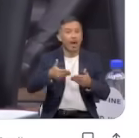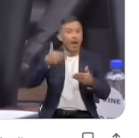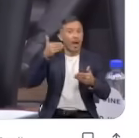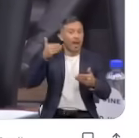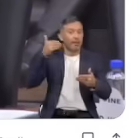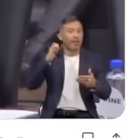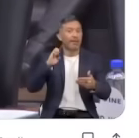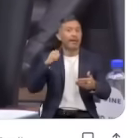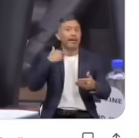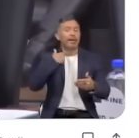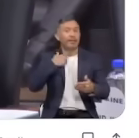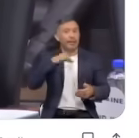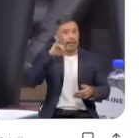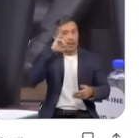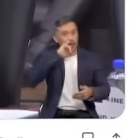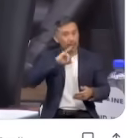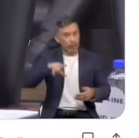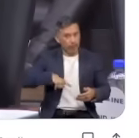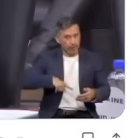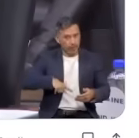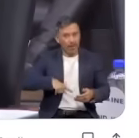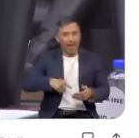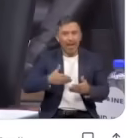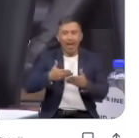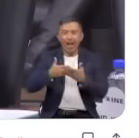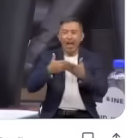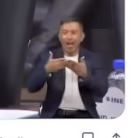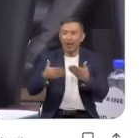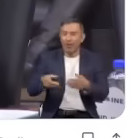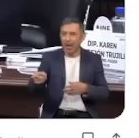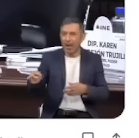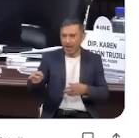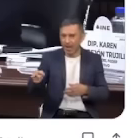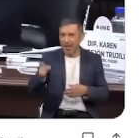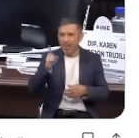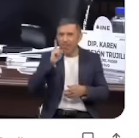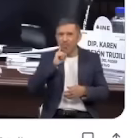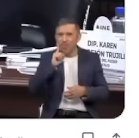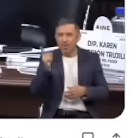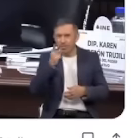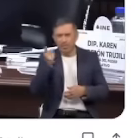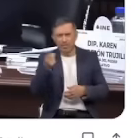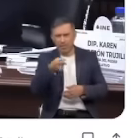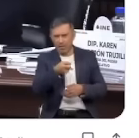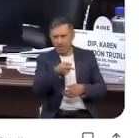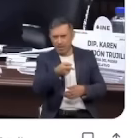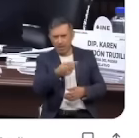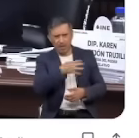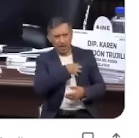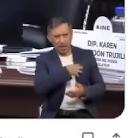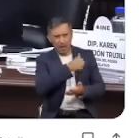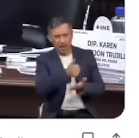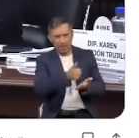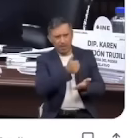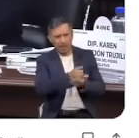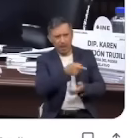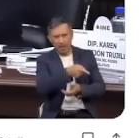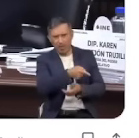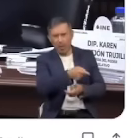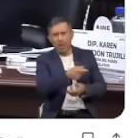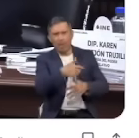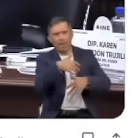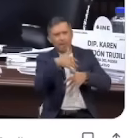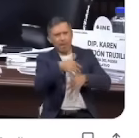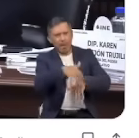gobierno la actual se quejó de que la capital sea la capital y que de las marchas